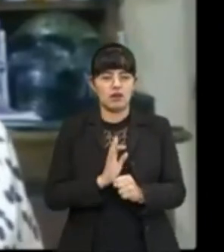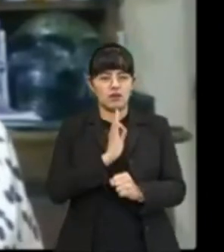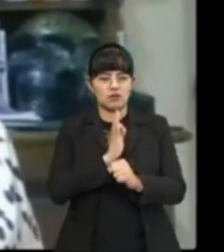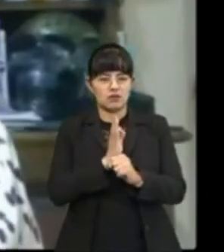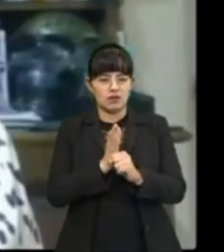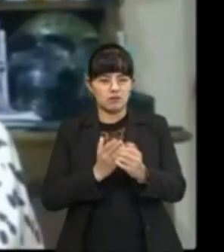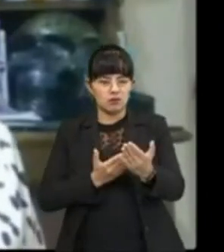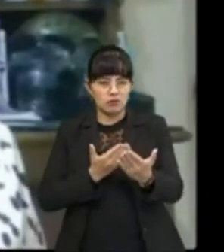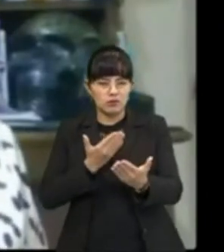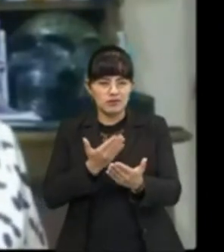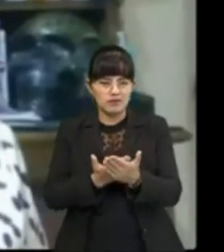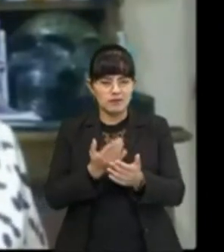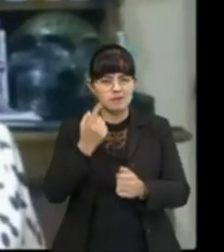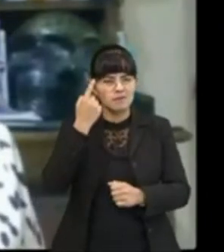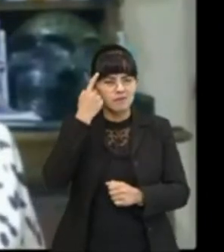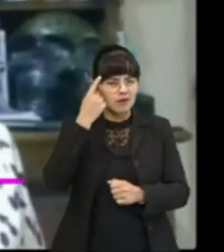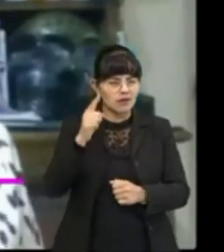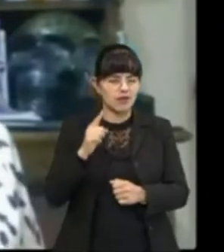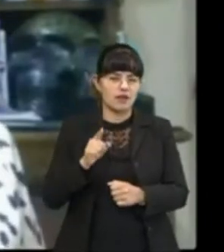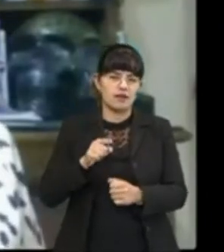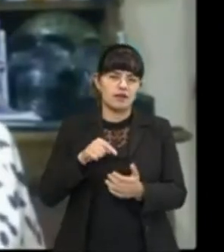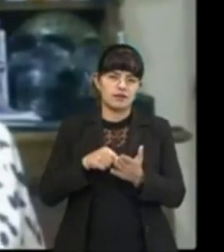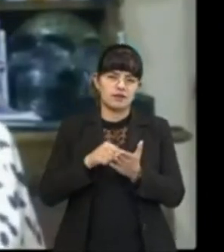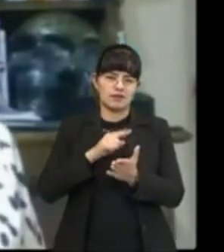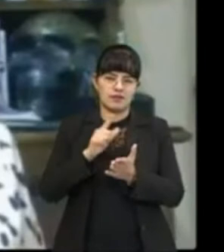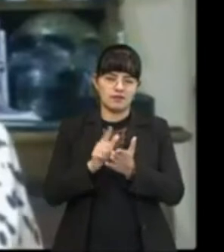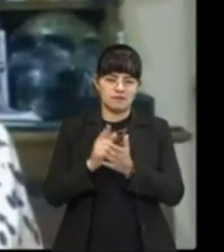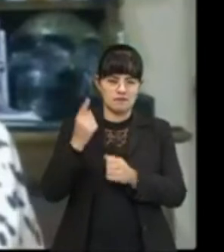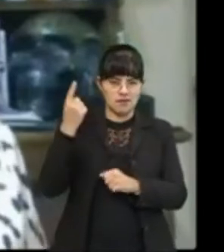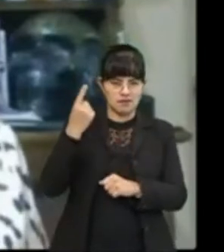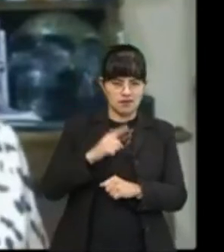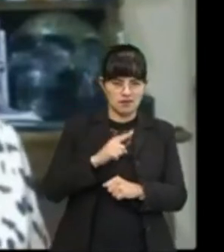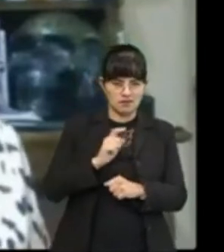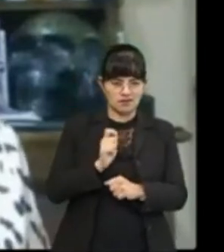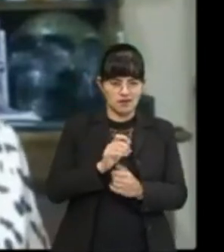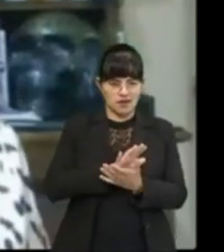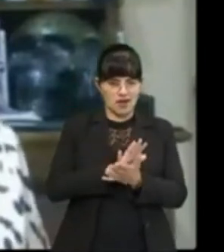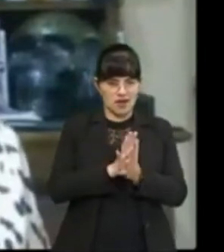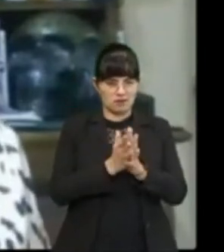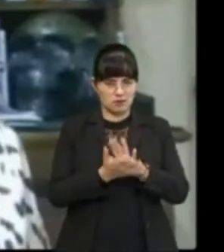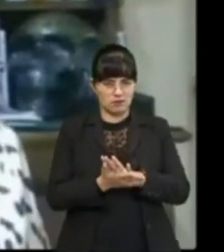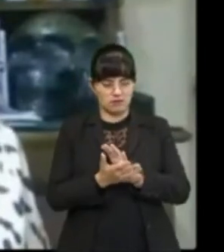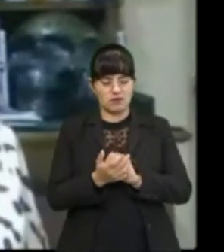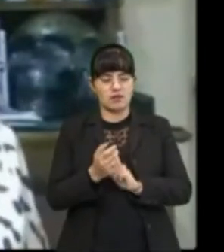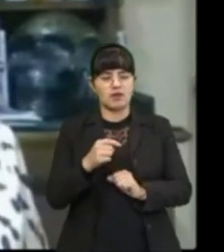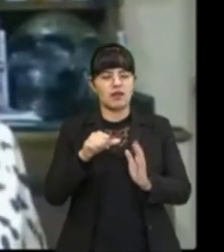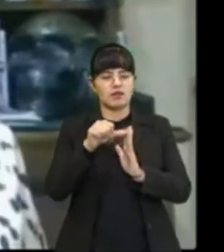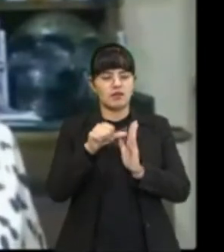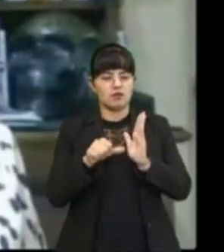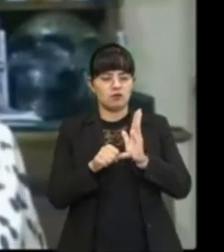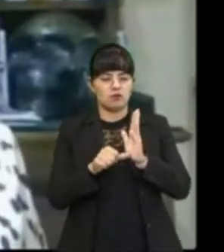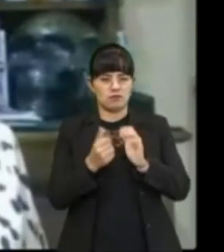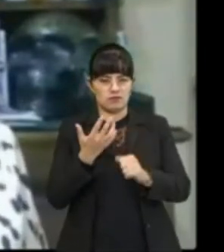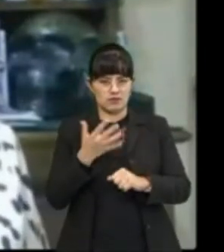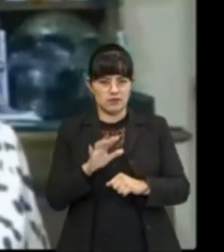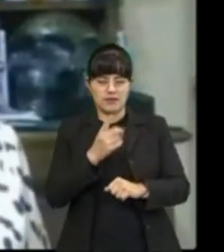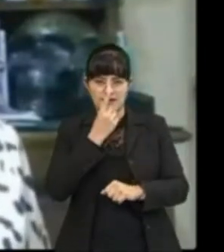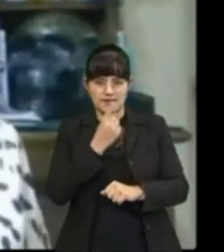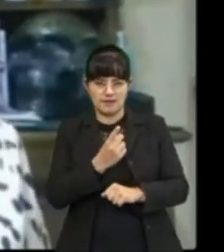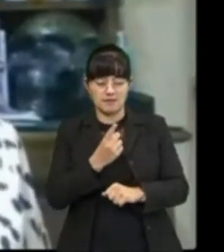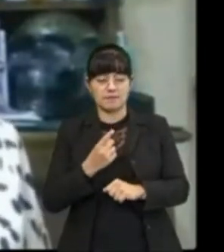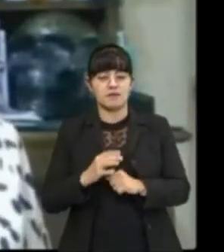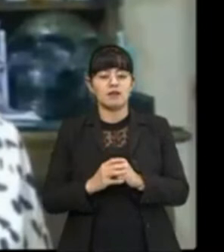de Evaluación de la Cámara de Diputados que la dejó fuera de la lista para contender por la presidencia del Instituto Nacional